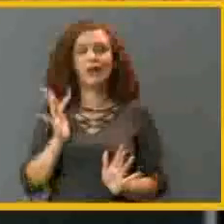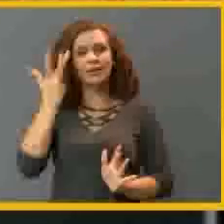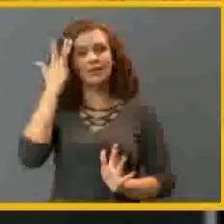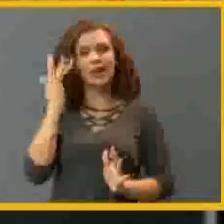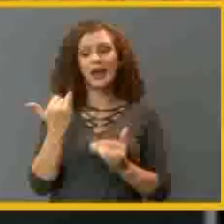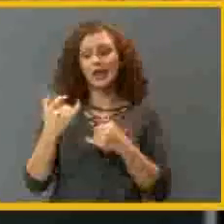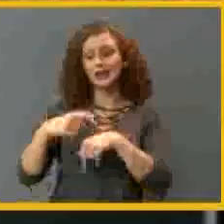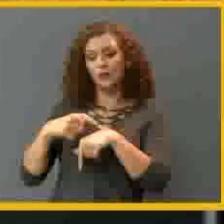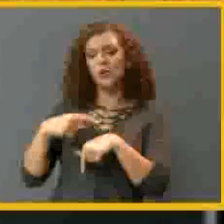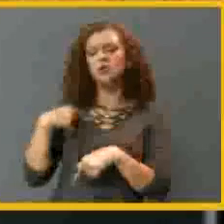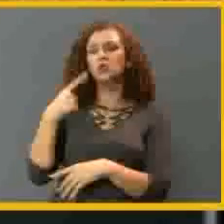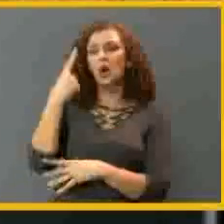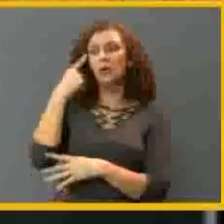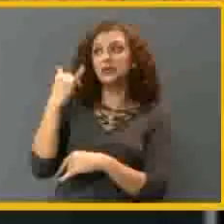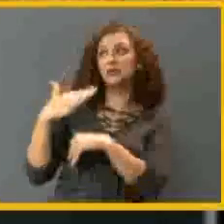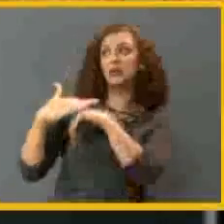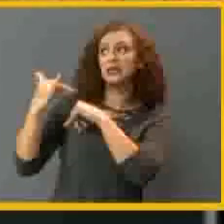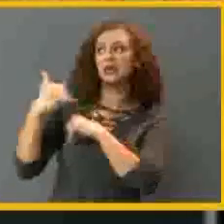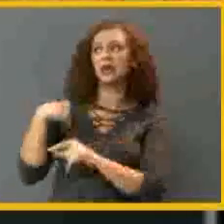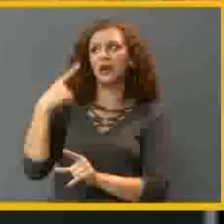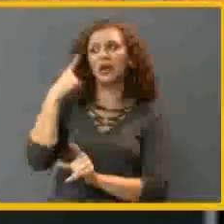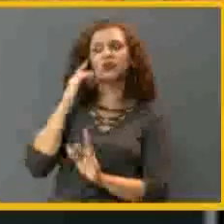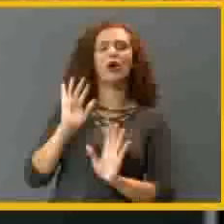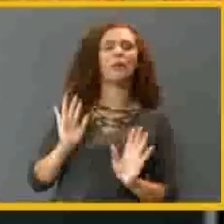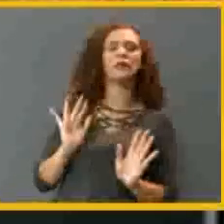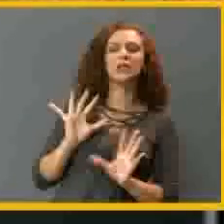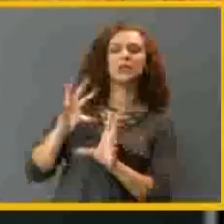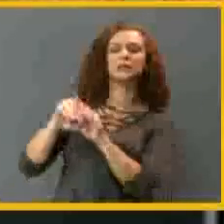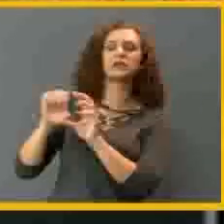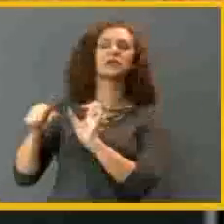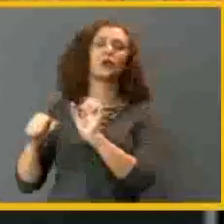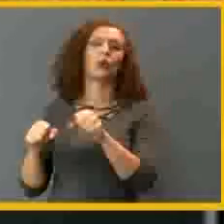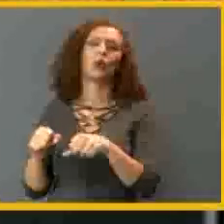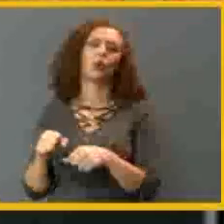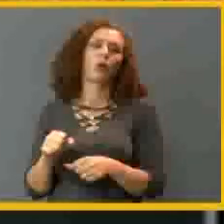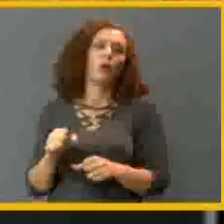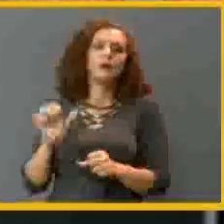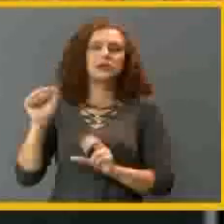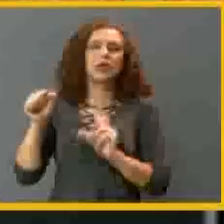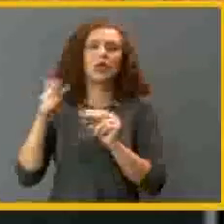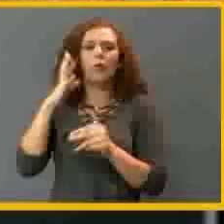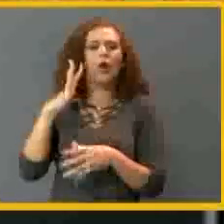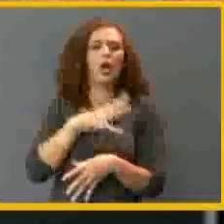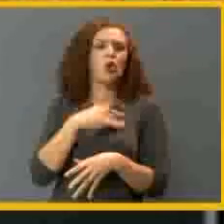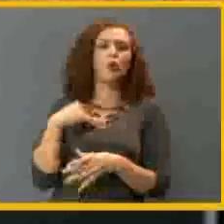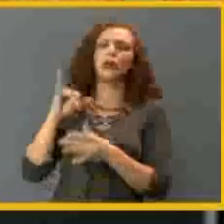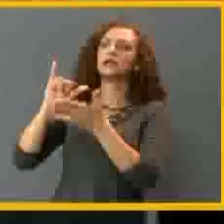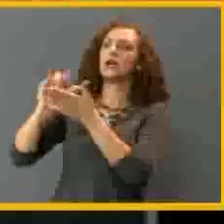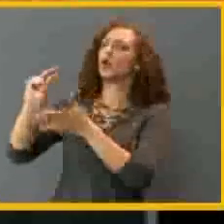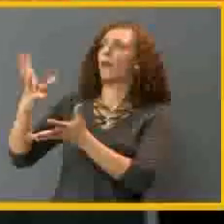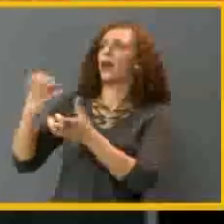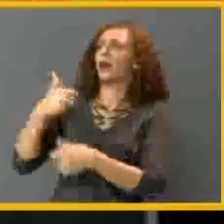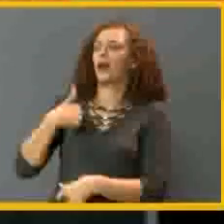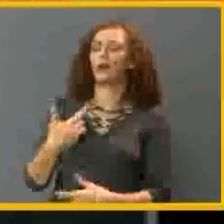ahora sí me lo voy a pensar, porque no me gusta estar en un lado donde no me quieren.